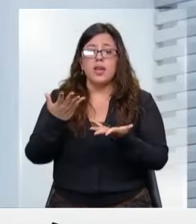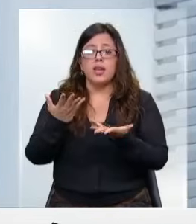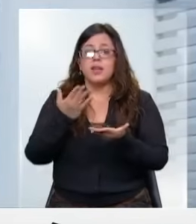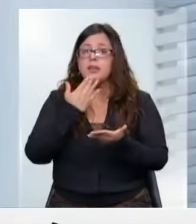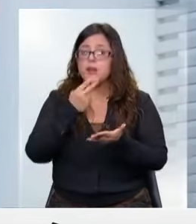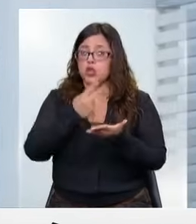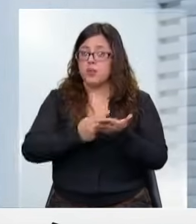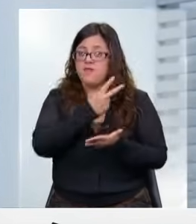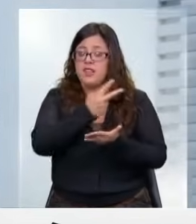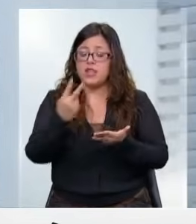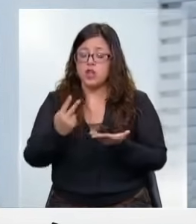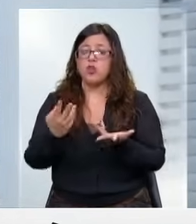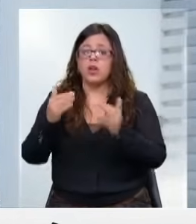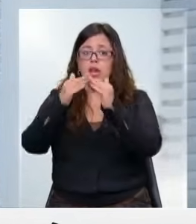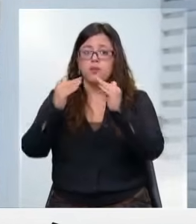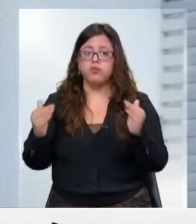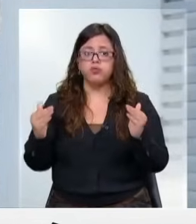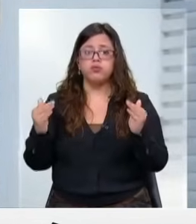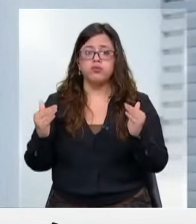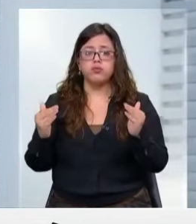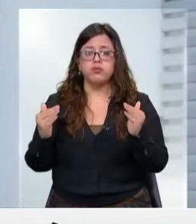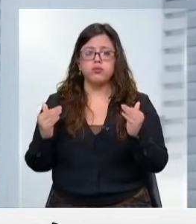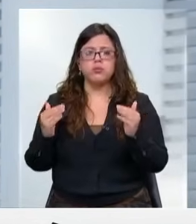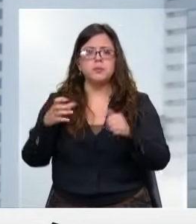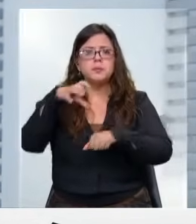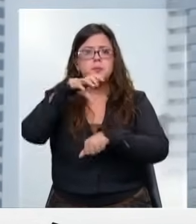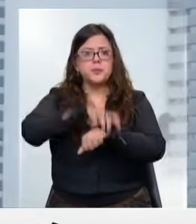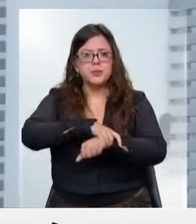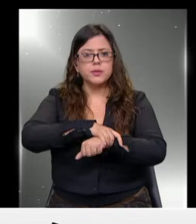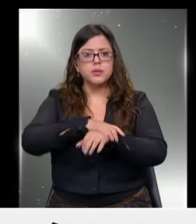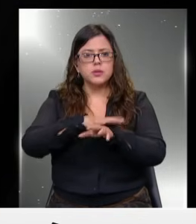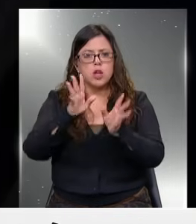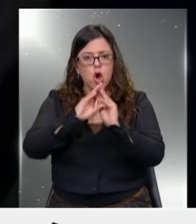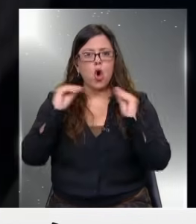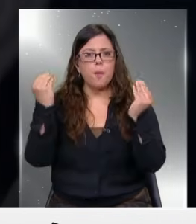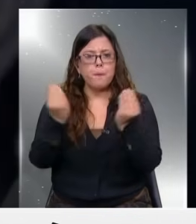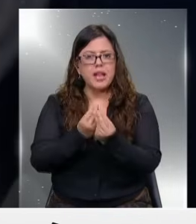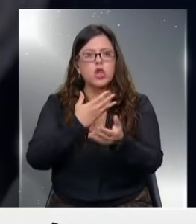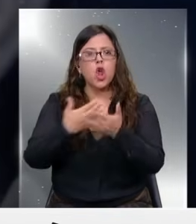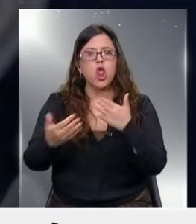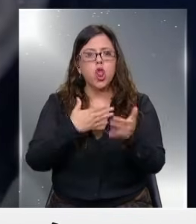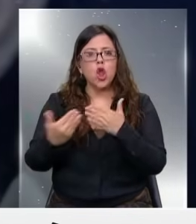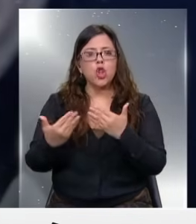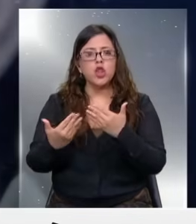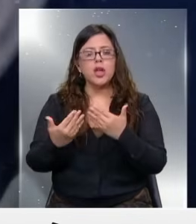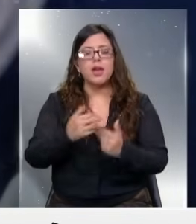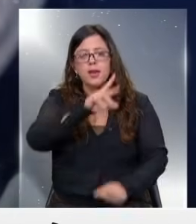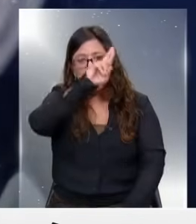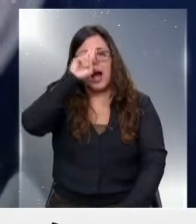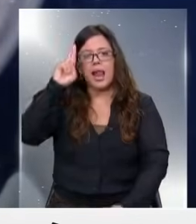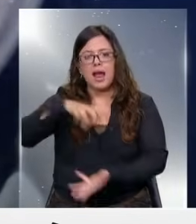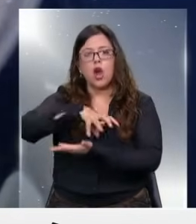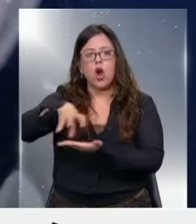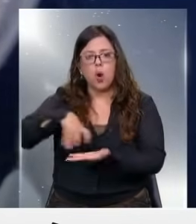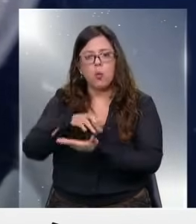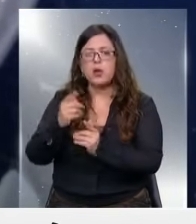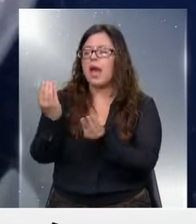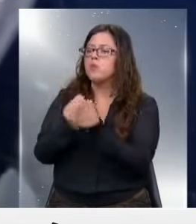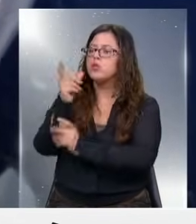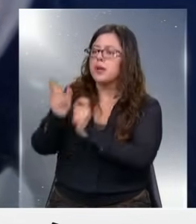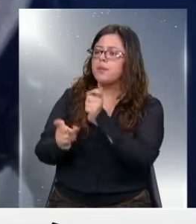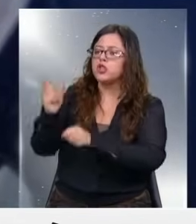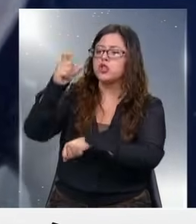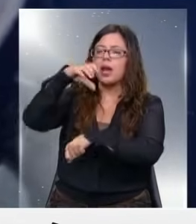domiciliario total en un acomodado barrio del sector oriente de Santiago. Hay gente que está en las cárceles por